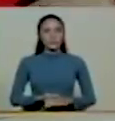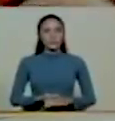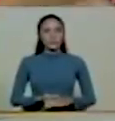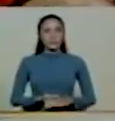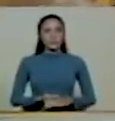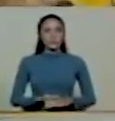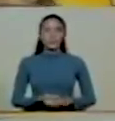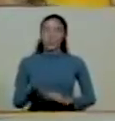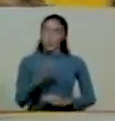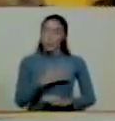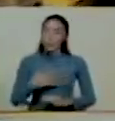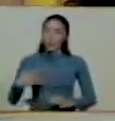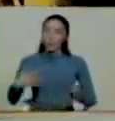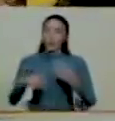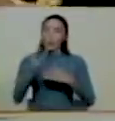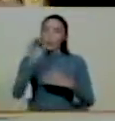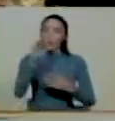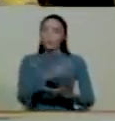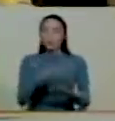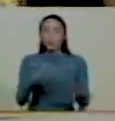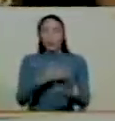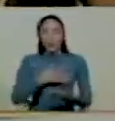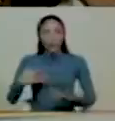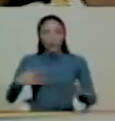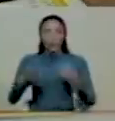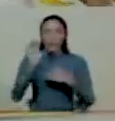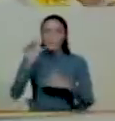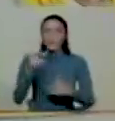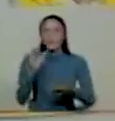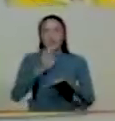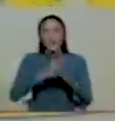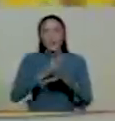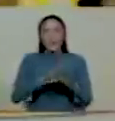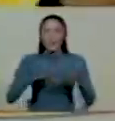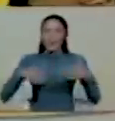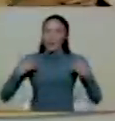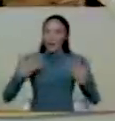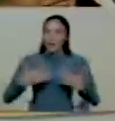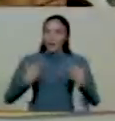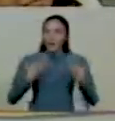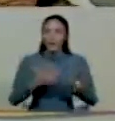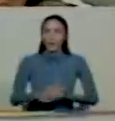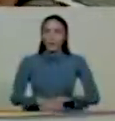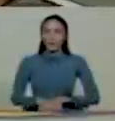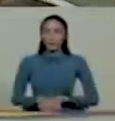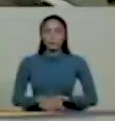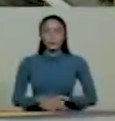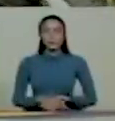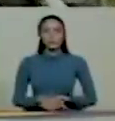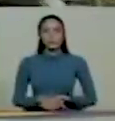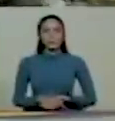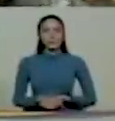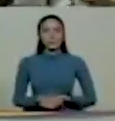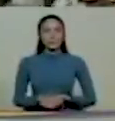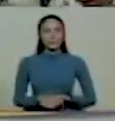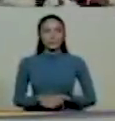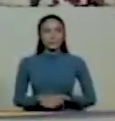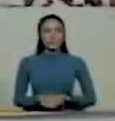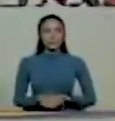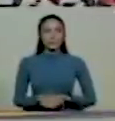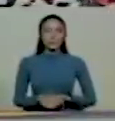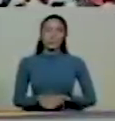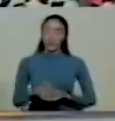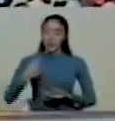Es lo que quiero para Venezuela. Una patria próspera, feliz, una patria sana. Si